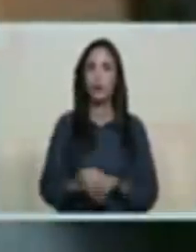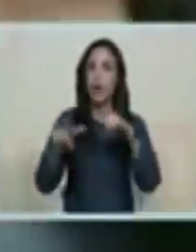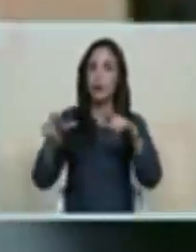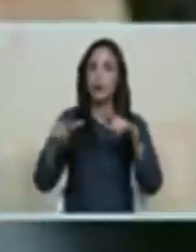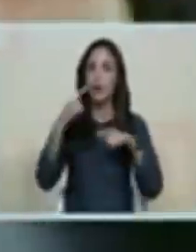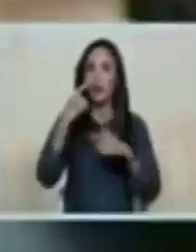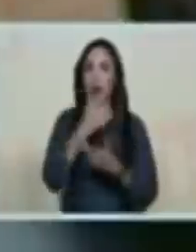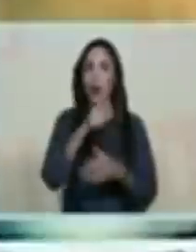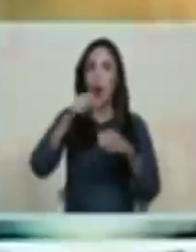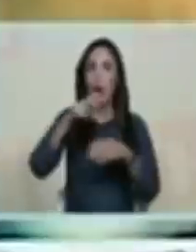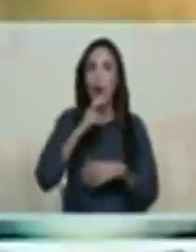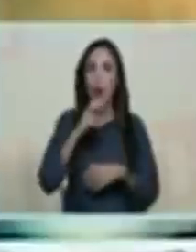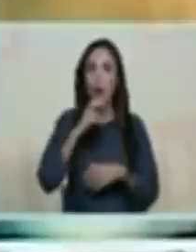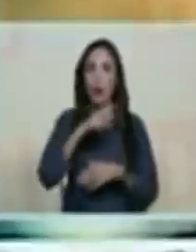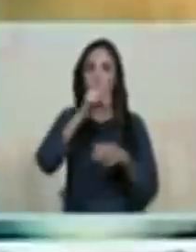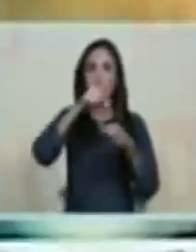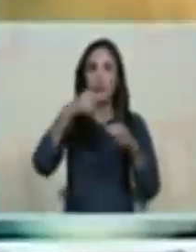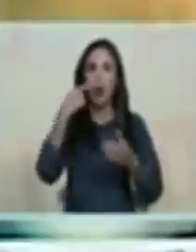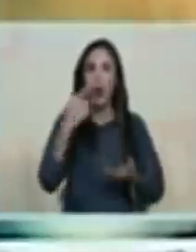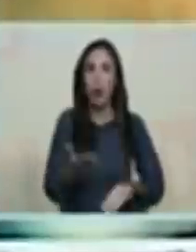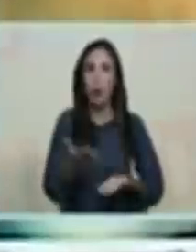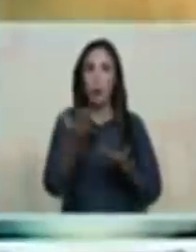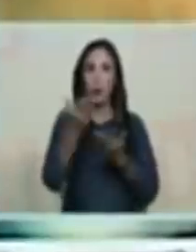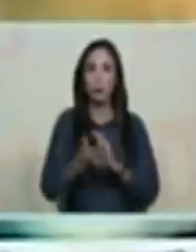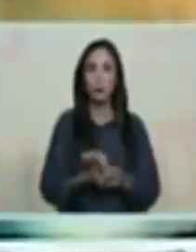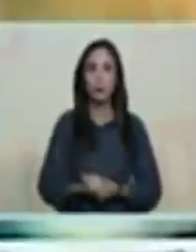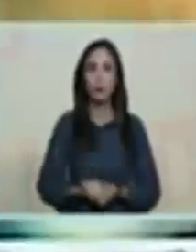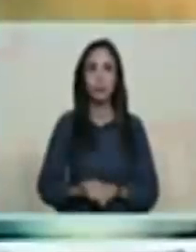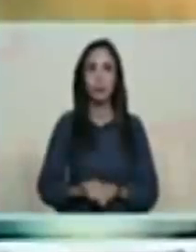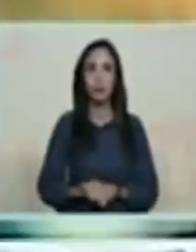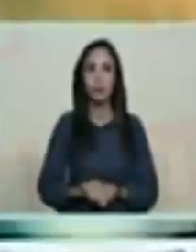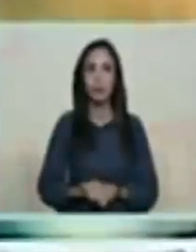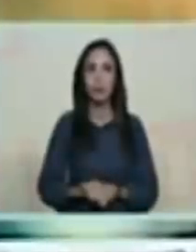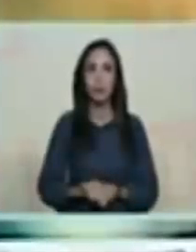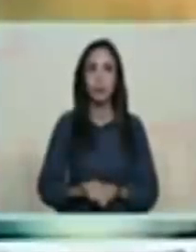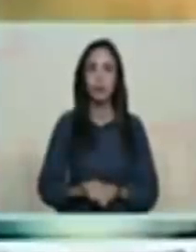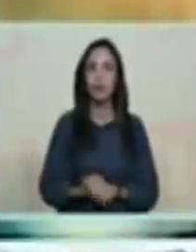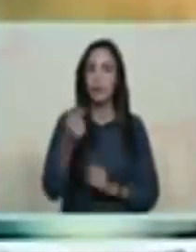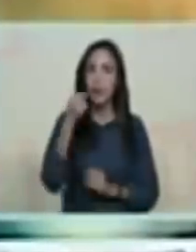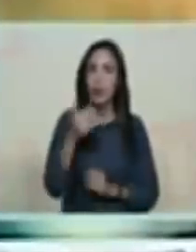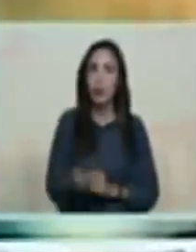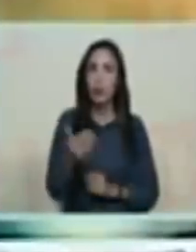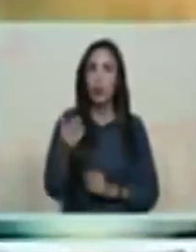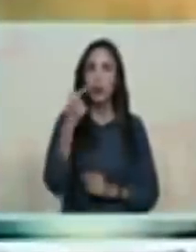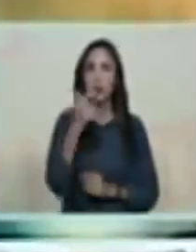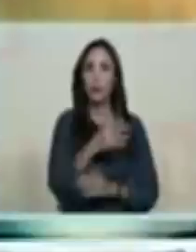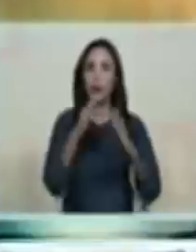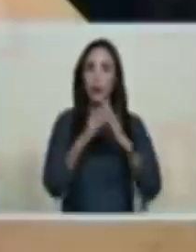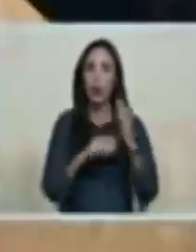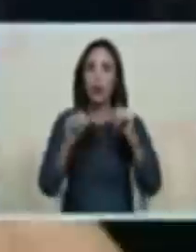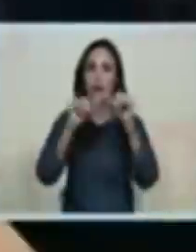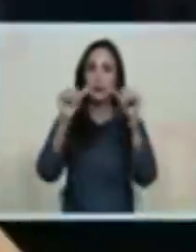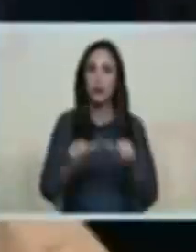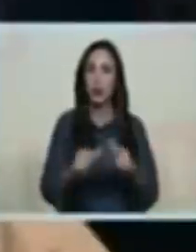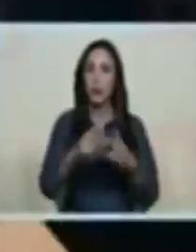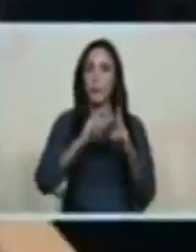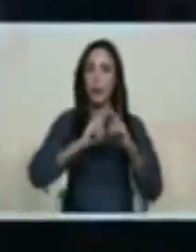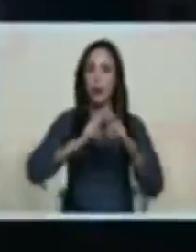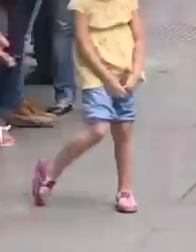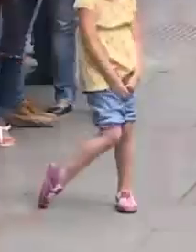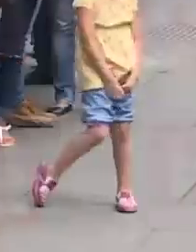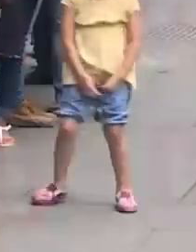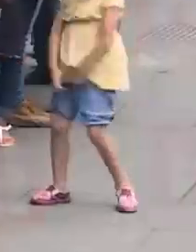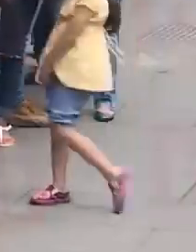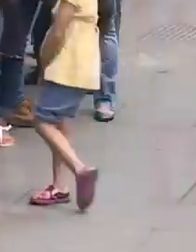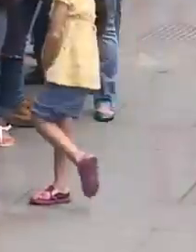petro ayudará a mantener estable la cotización del dólar en un año electoral. Pero no ha habido mayor éxito en crear confianza, ¿no?